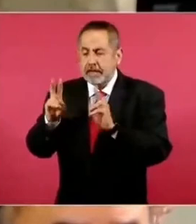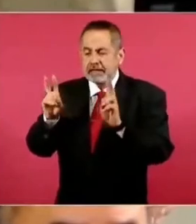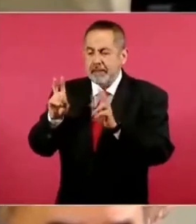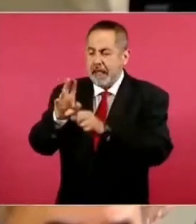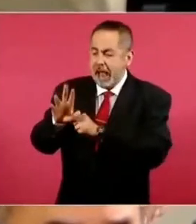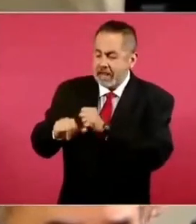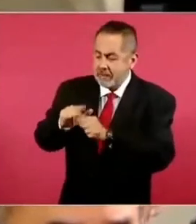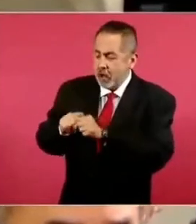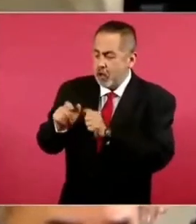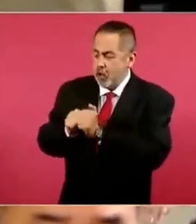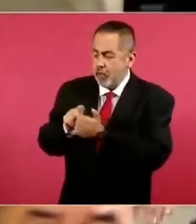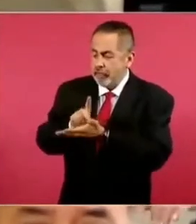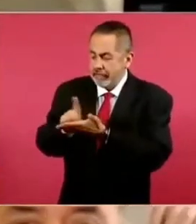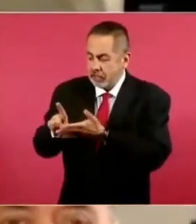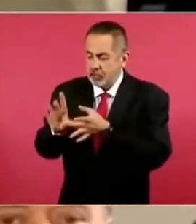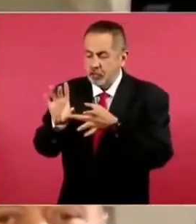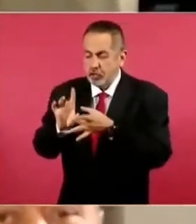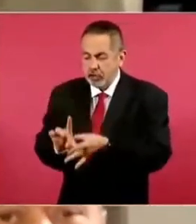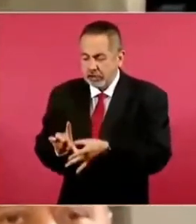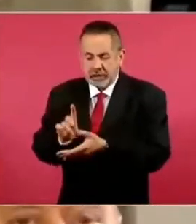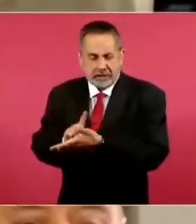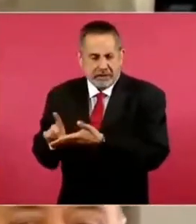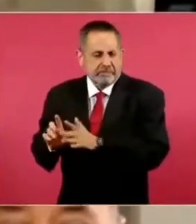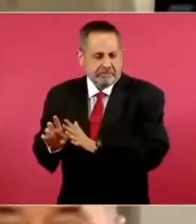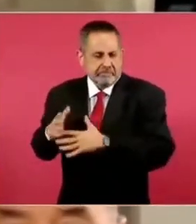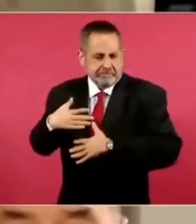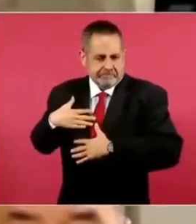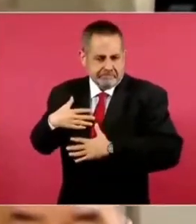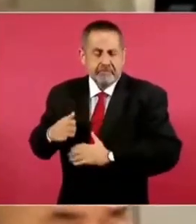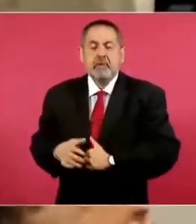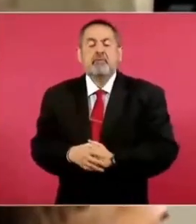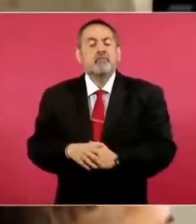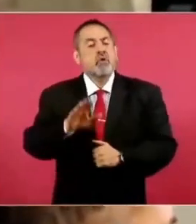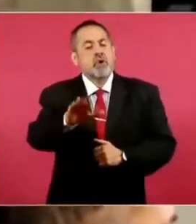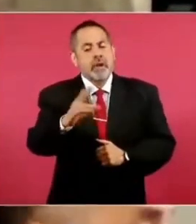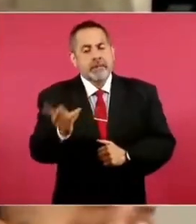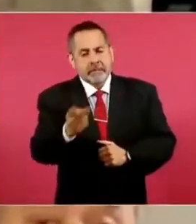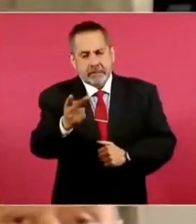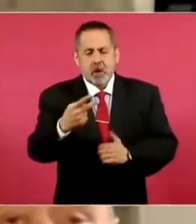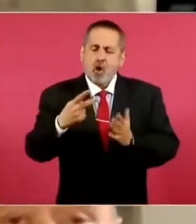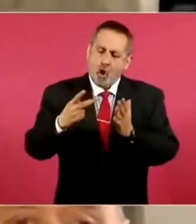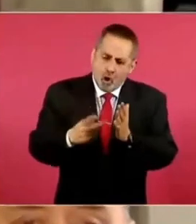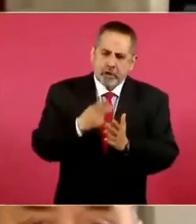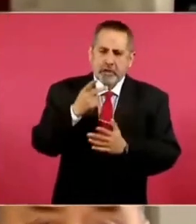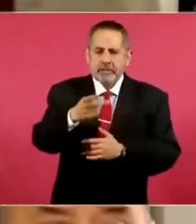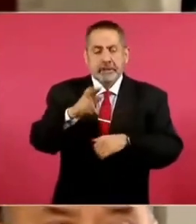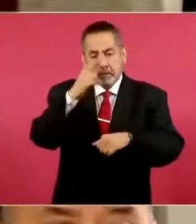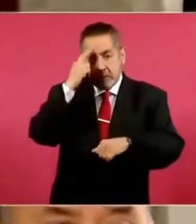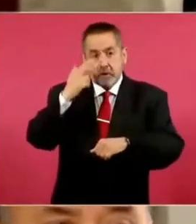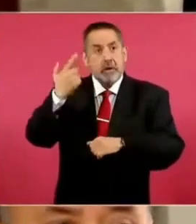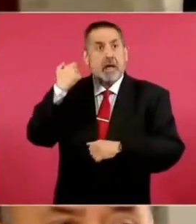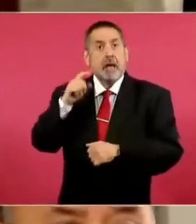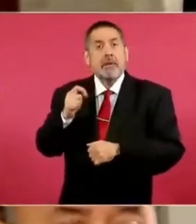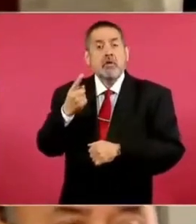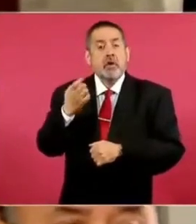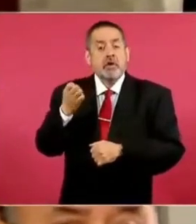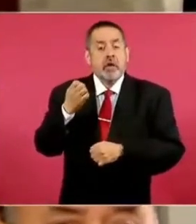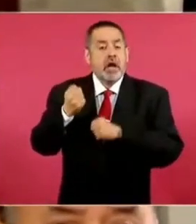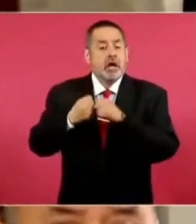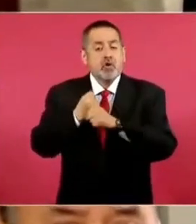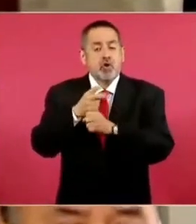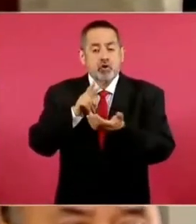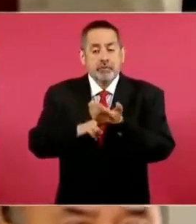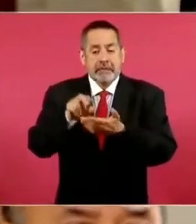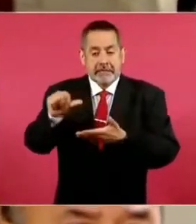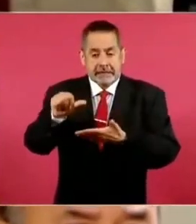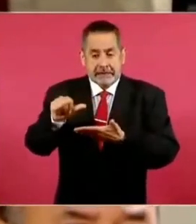uniendo causas conectando derechos señor presidente una vez más le recuerdo que el 21 de enero de 2016 se aprobó